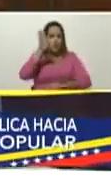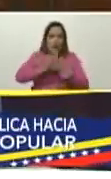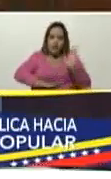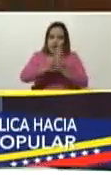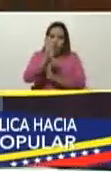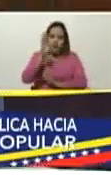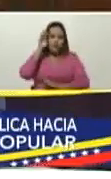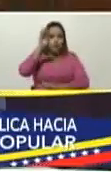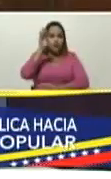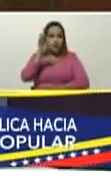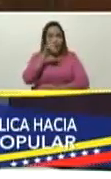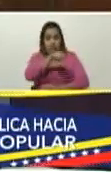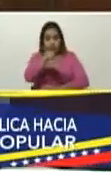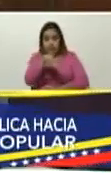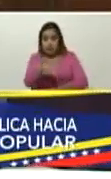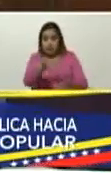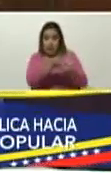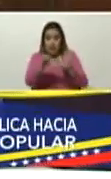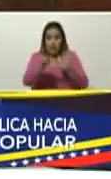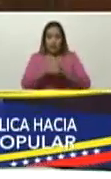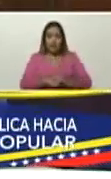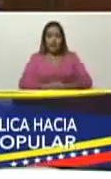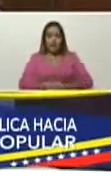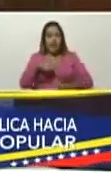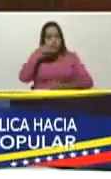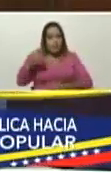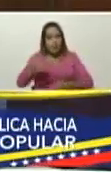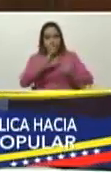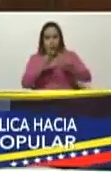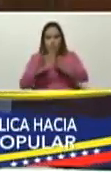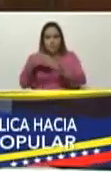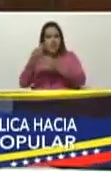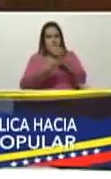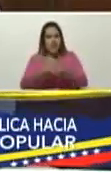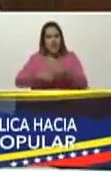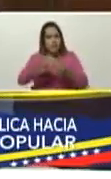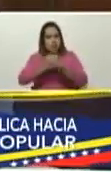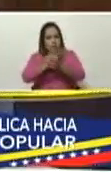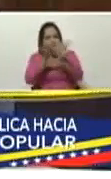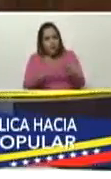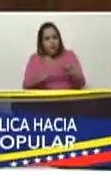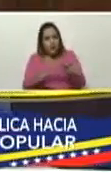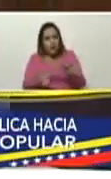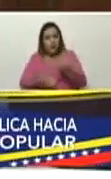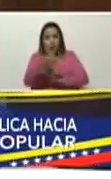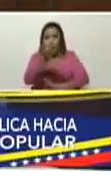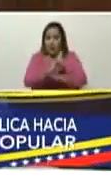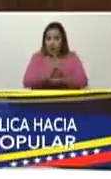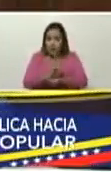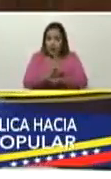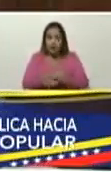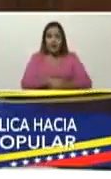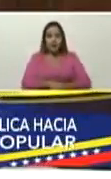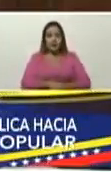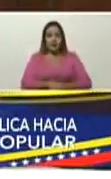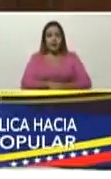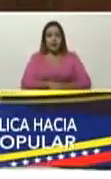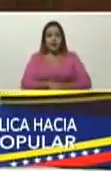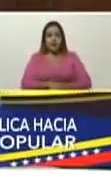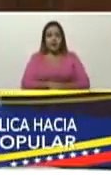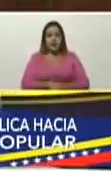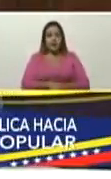futuro de esas leyes del poder popular para hacerlas más eficientes, para hacerlas más expeditas, para hacerlas más rápidas.